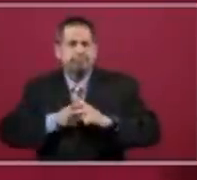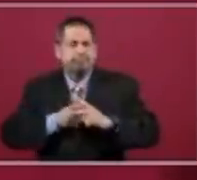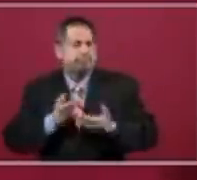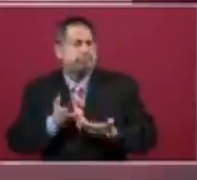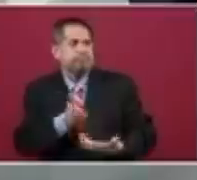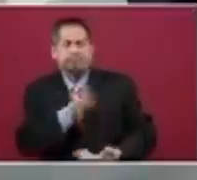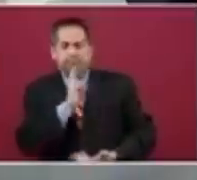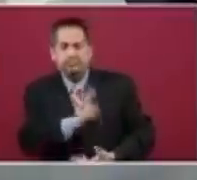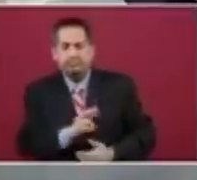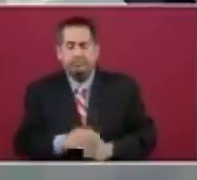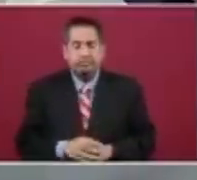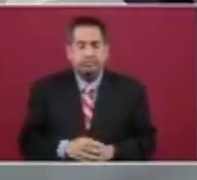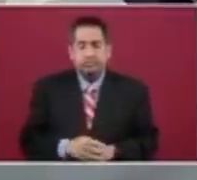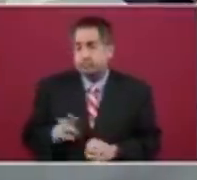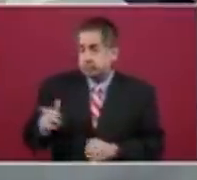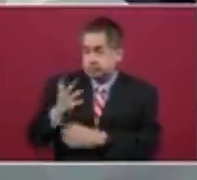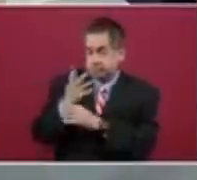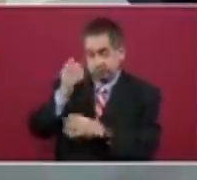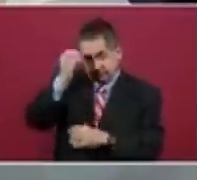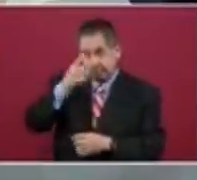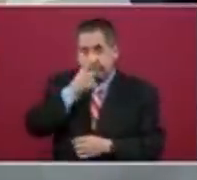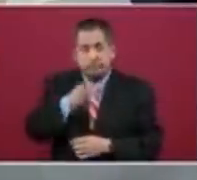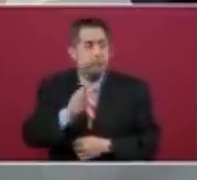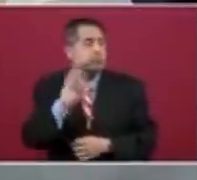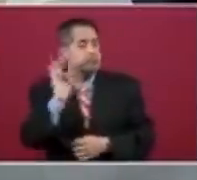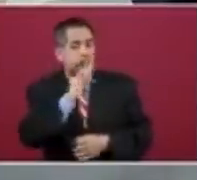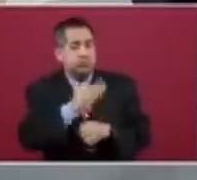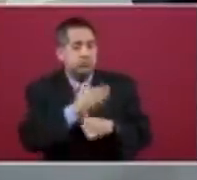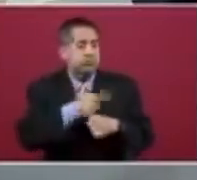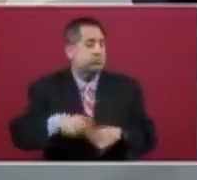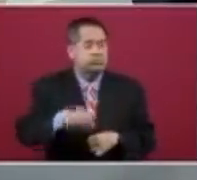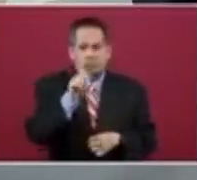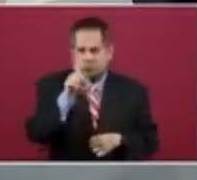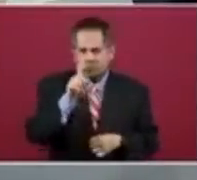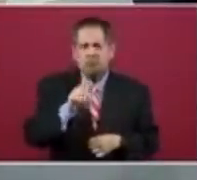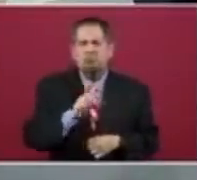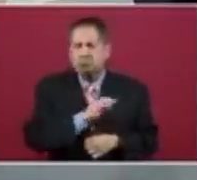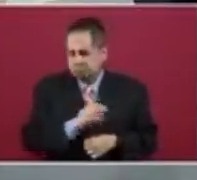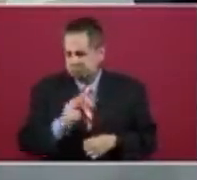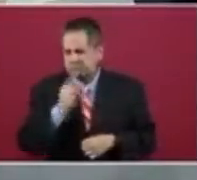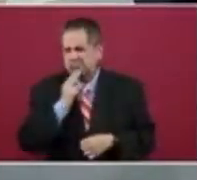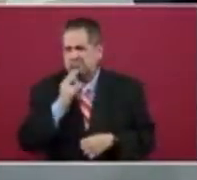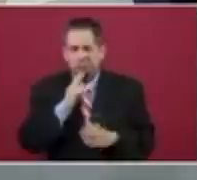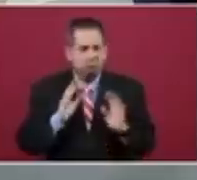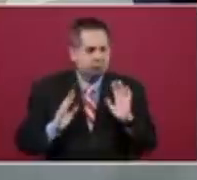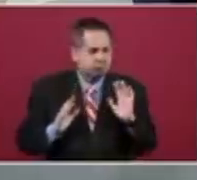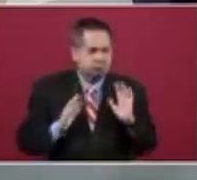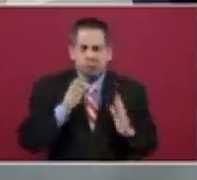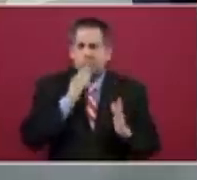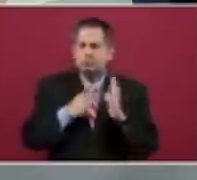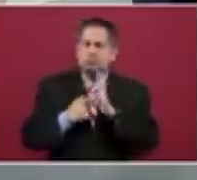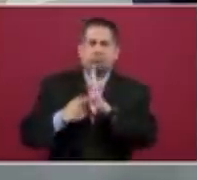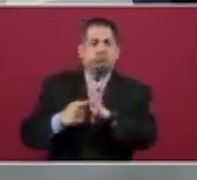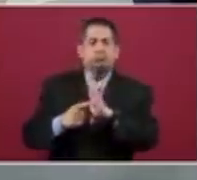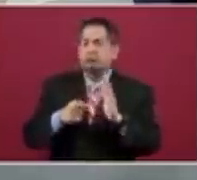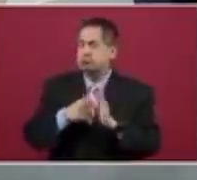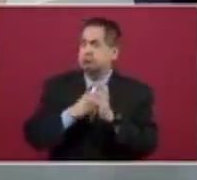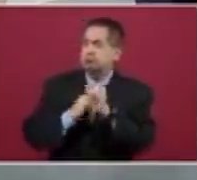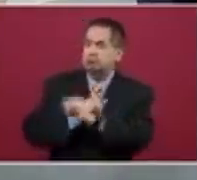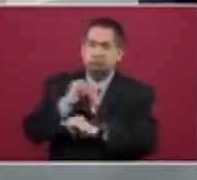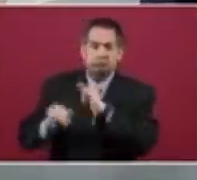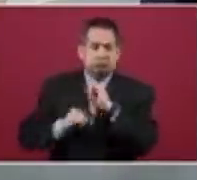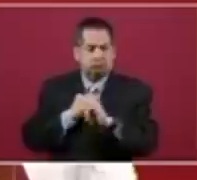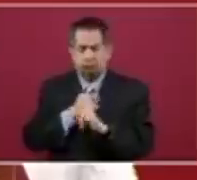que el manejo actual del agua en cantidad y calidad se puede utilizar como un muy buen ejemplo a nivel